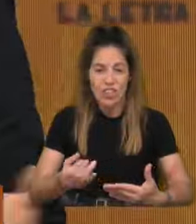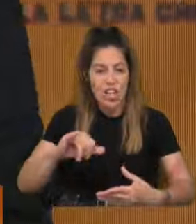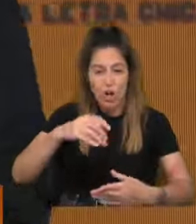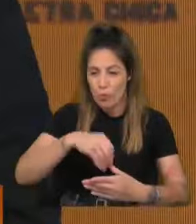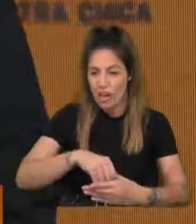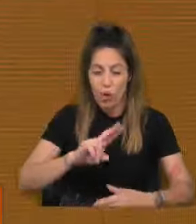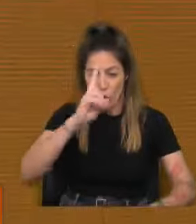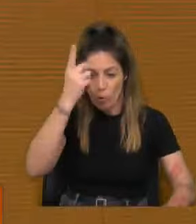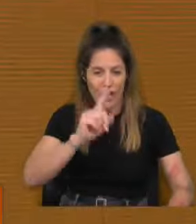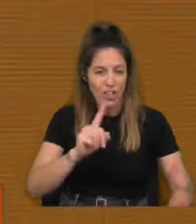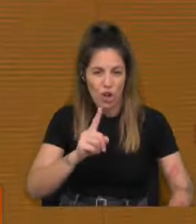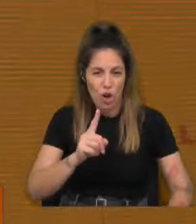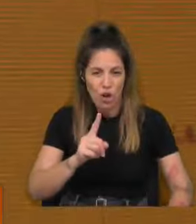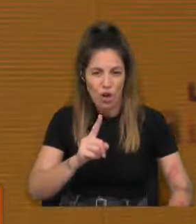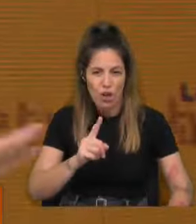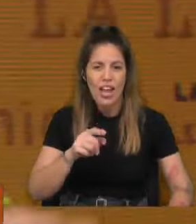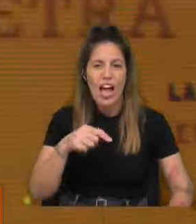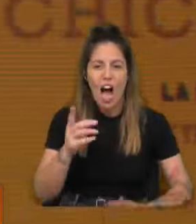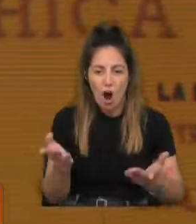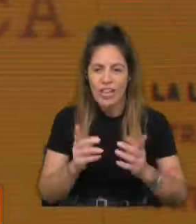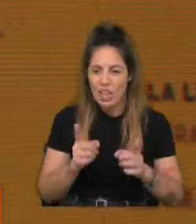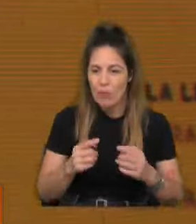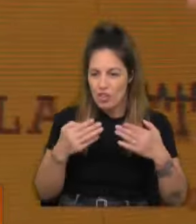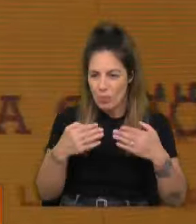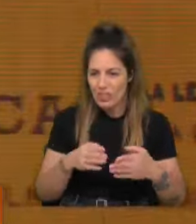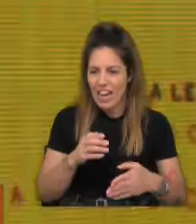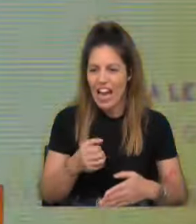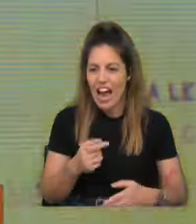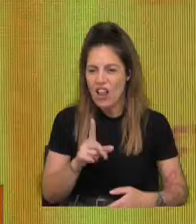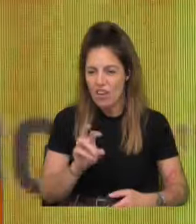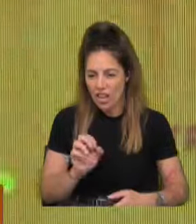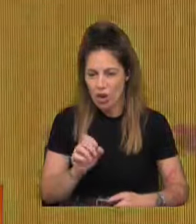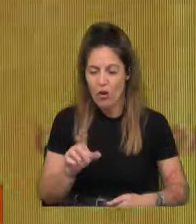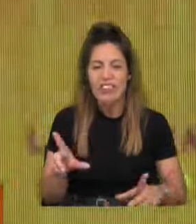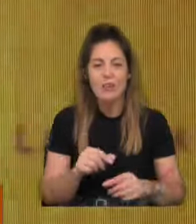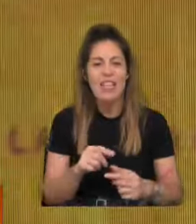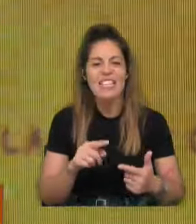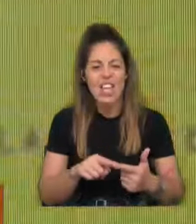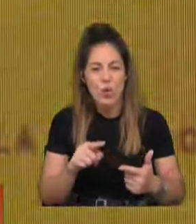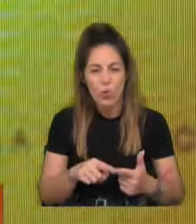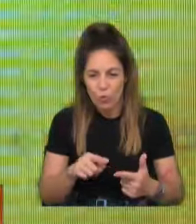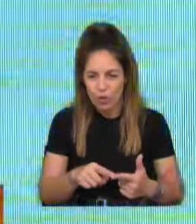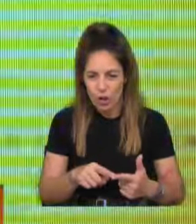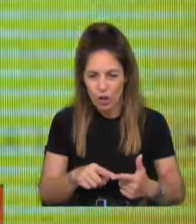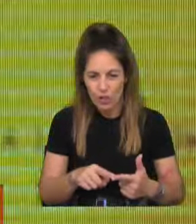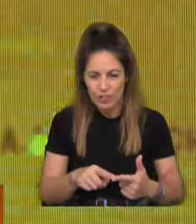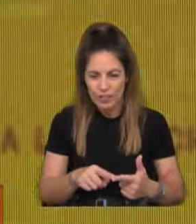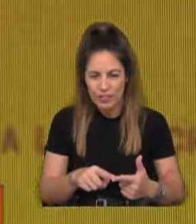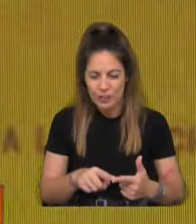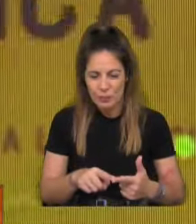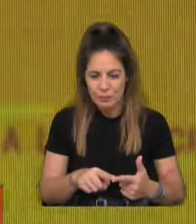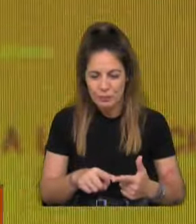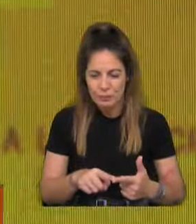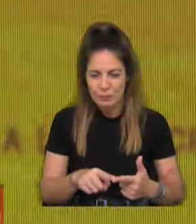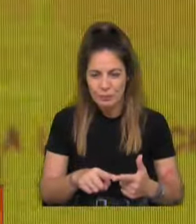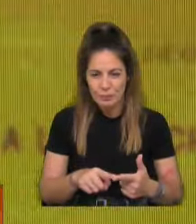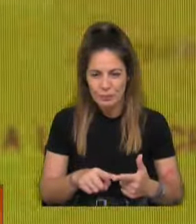Bueno para vichar qué pasa en el mundo con todo esto ahora también le vamos a preguntar pero estoy diciendo segundo punto segundo punto es el de